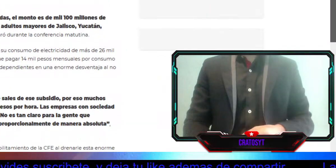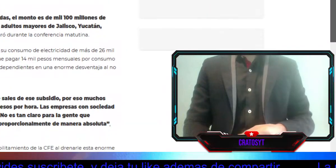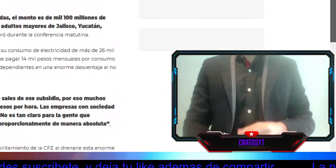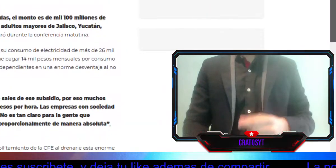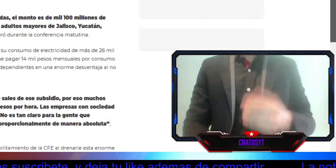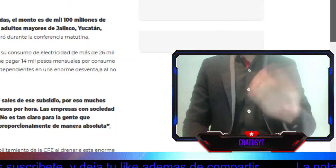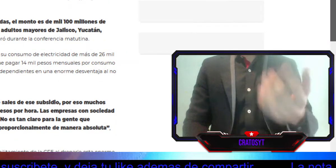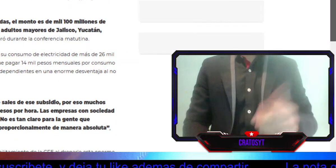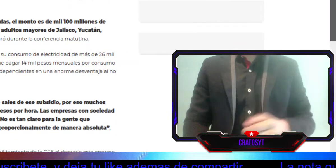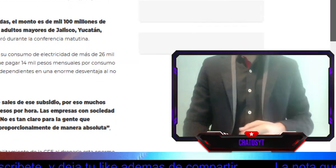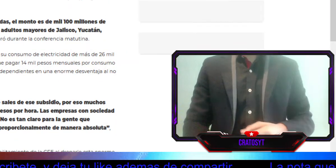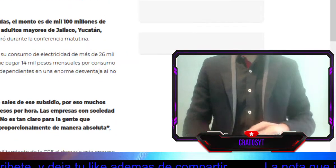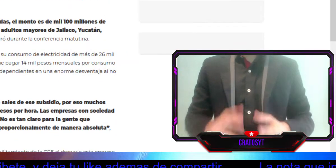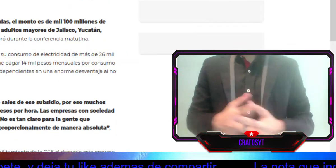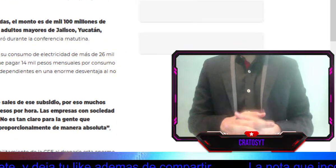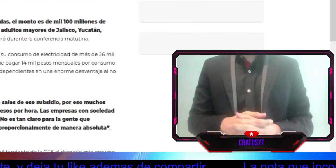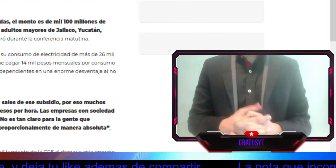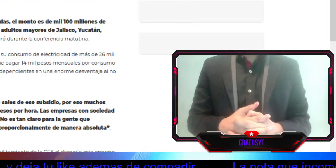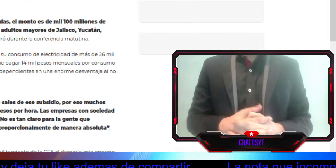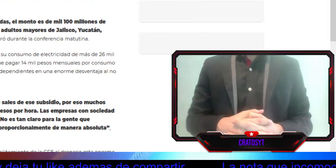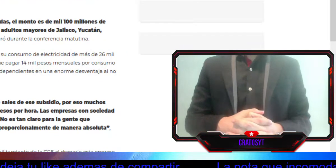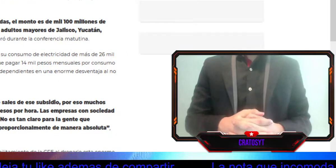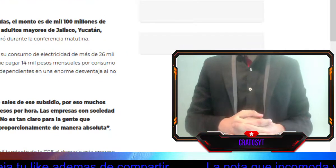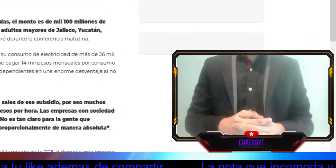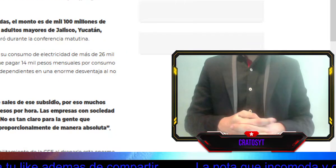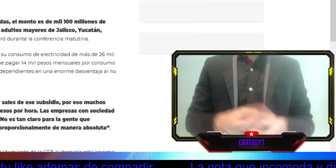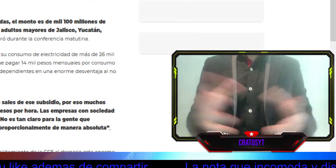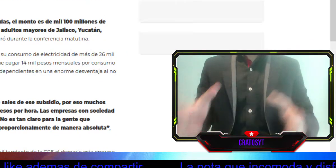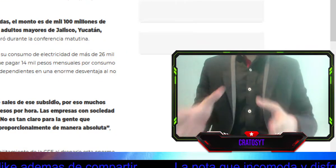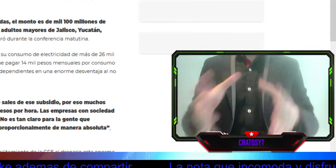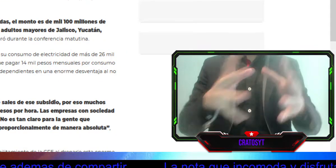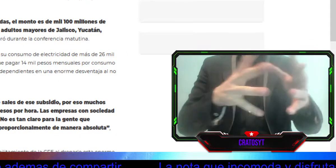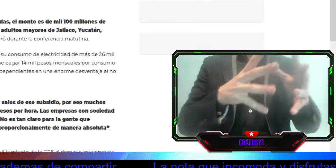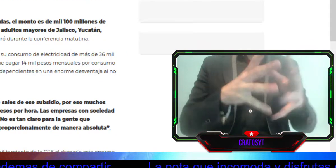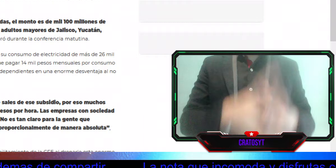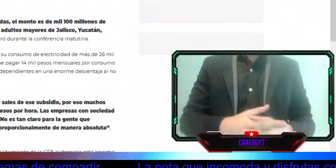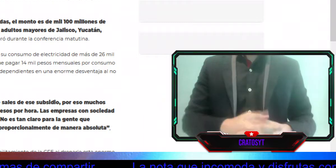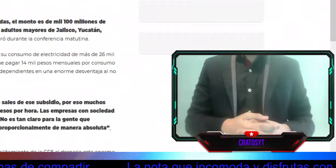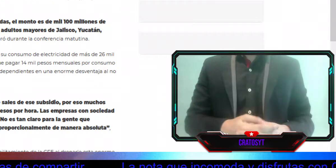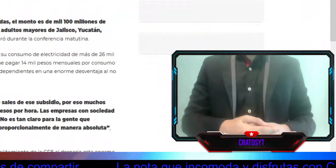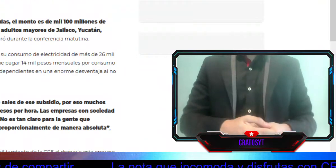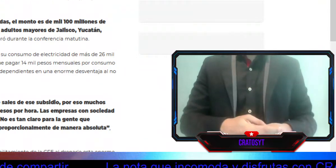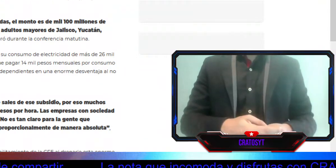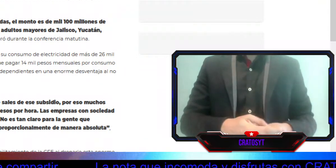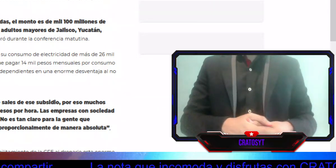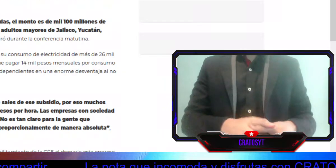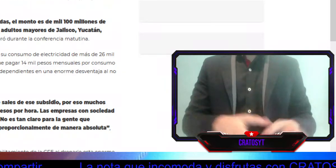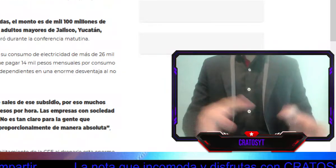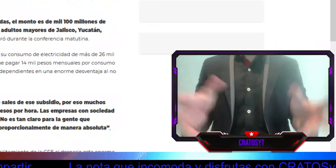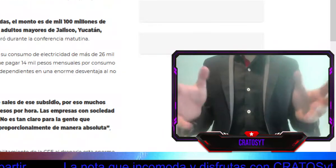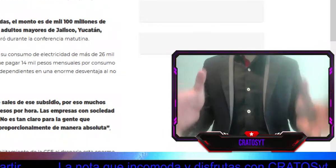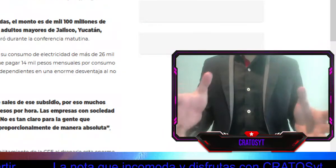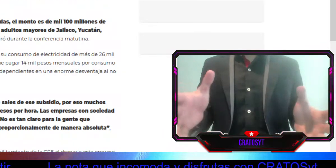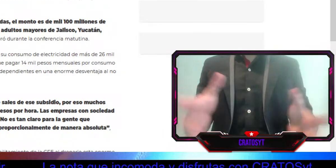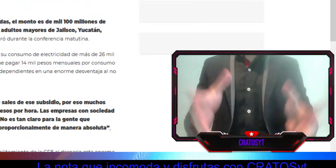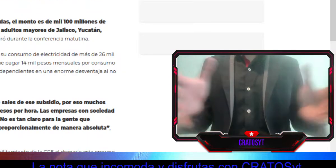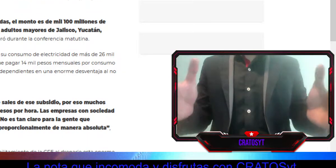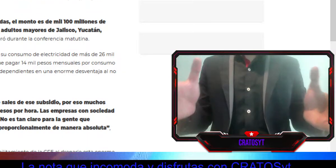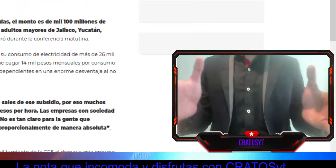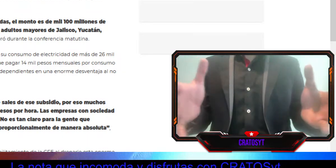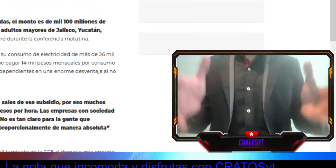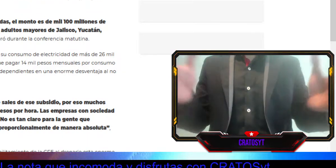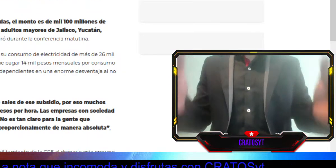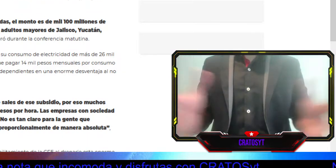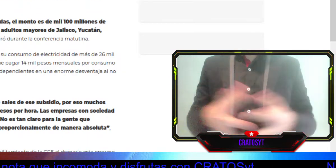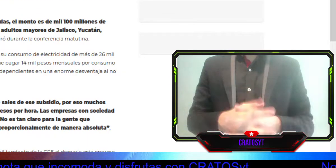Por ejemplo, el día de ayer me tocó ver un debate de un especialista en materia energética con una persona que era